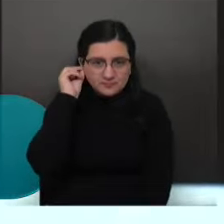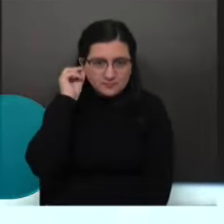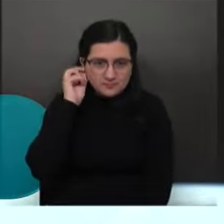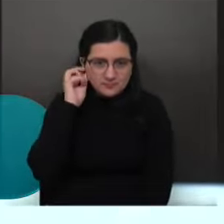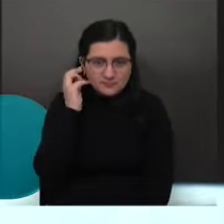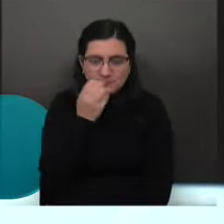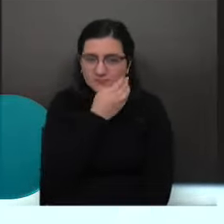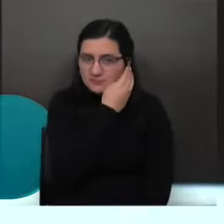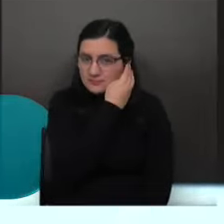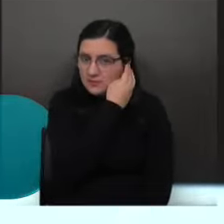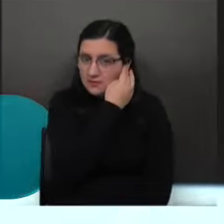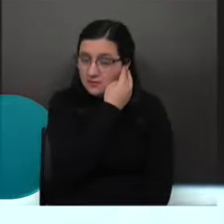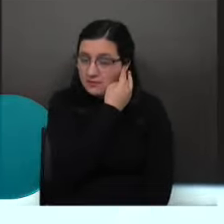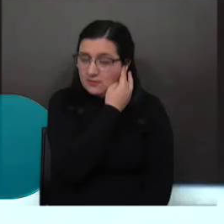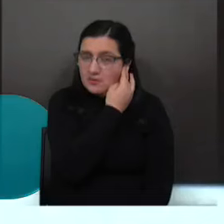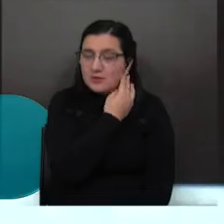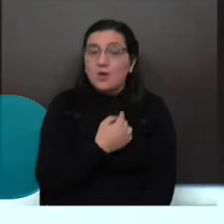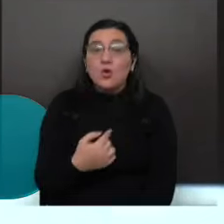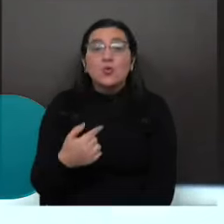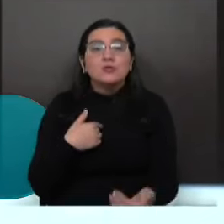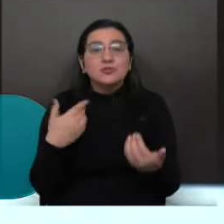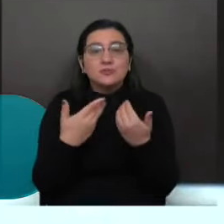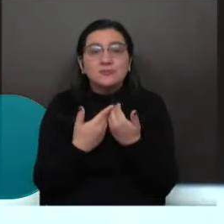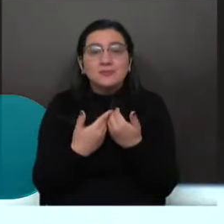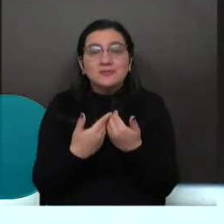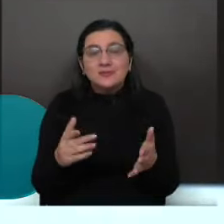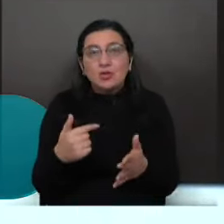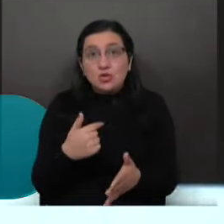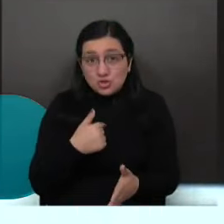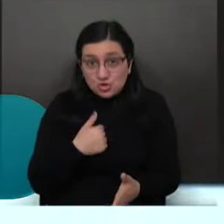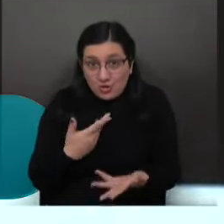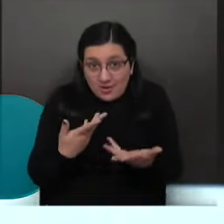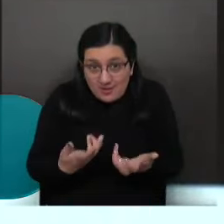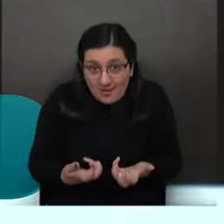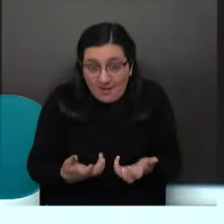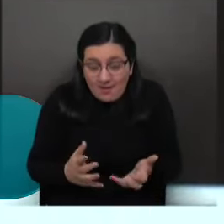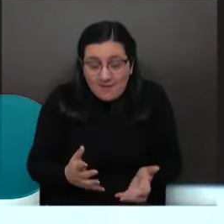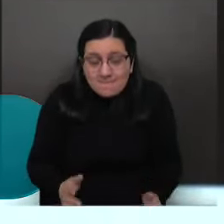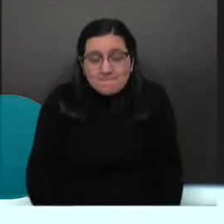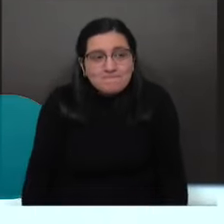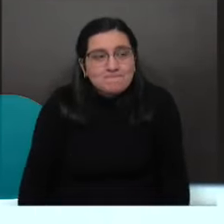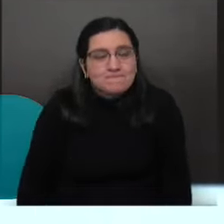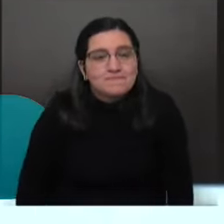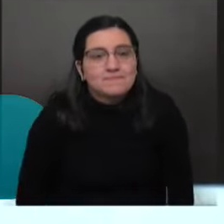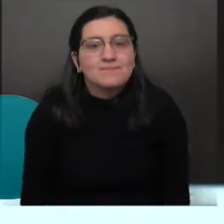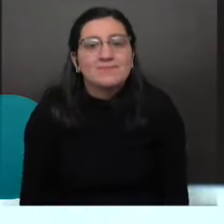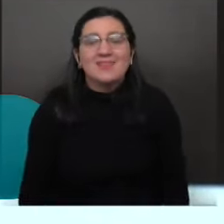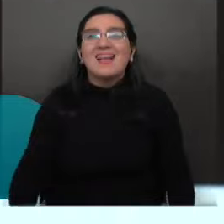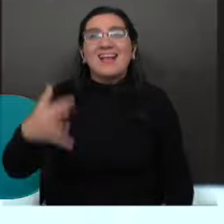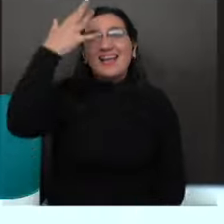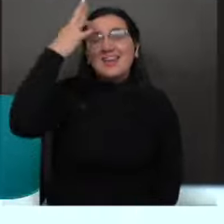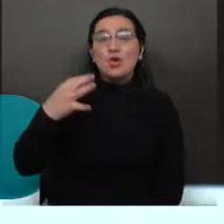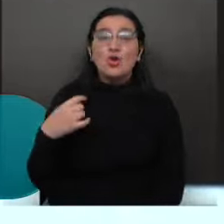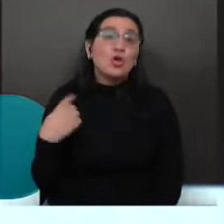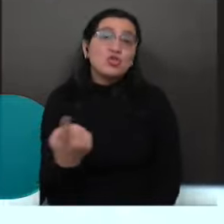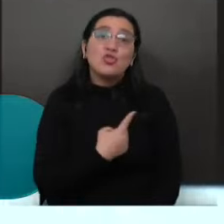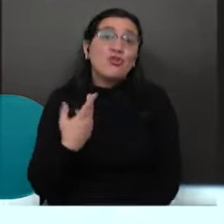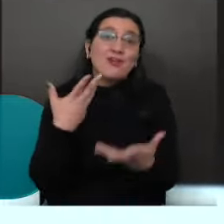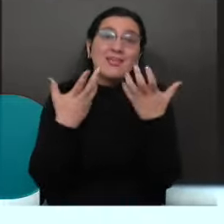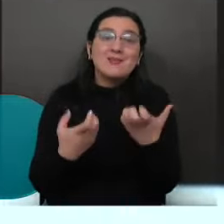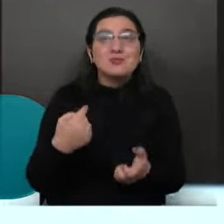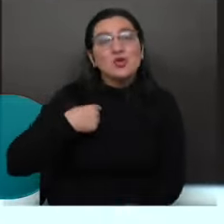profesional en realidad Cuando yo empecé lo que quería creo que lo que Todos queremos No yo me